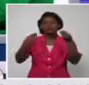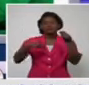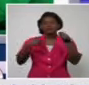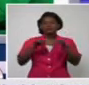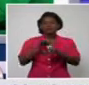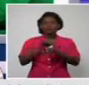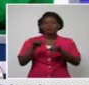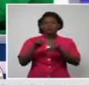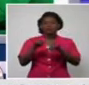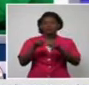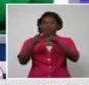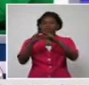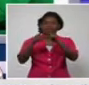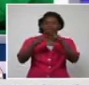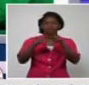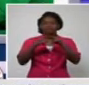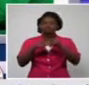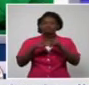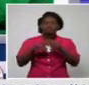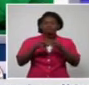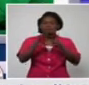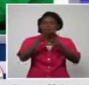relación con esto. Y hay